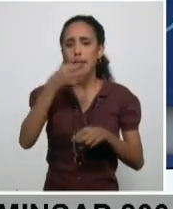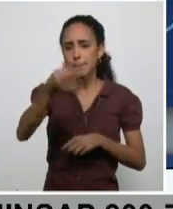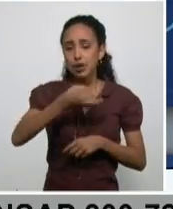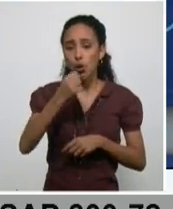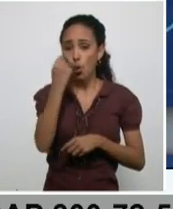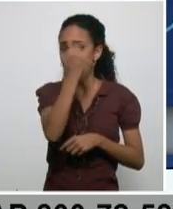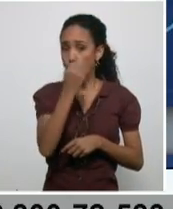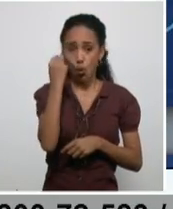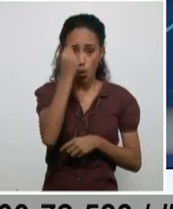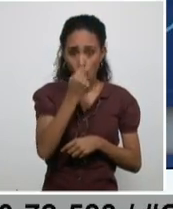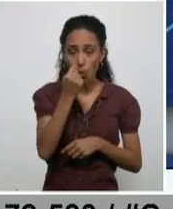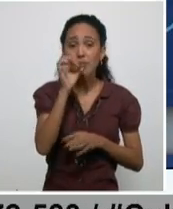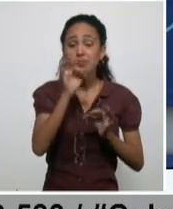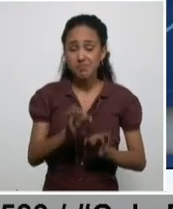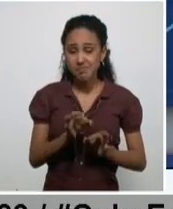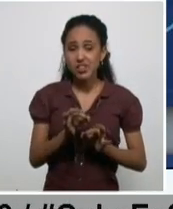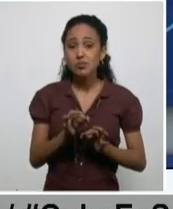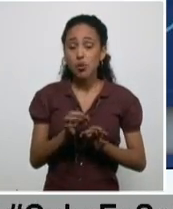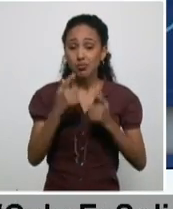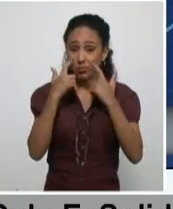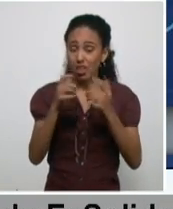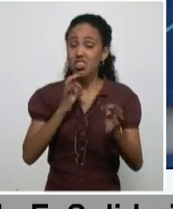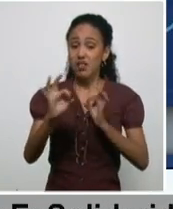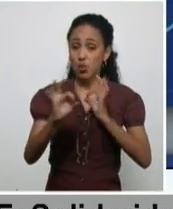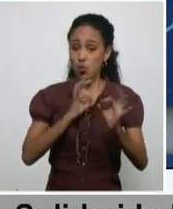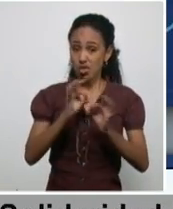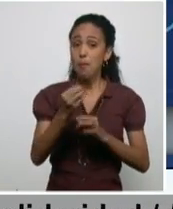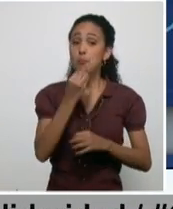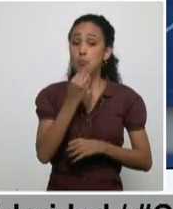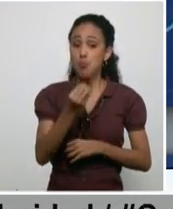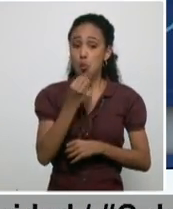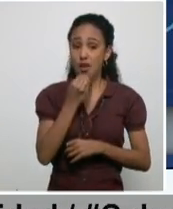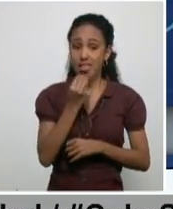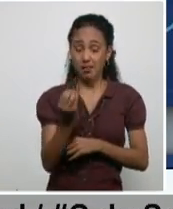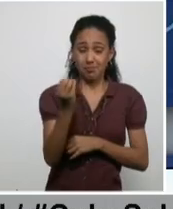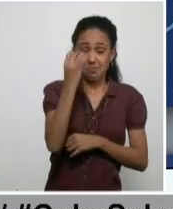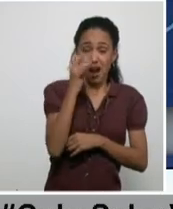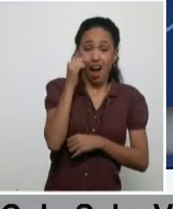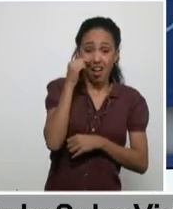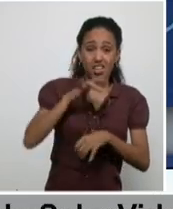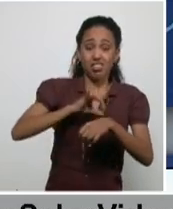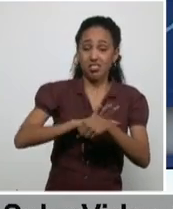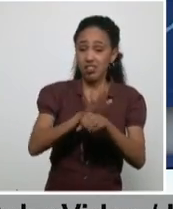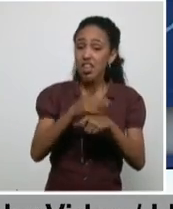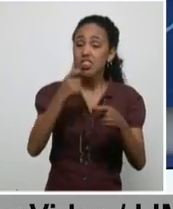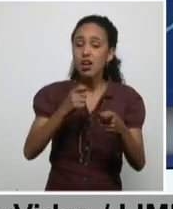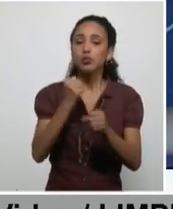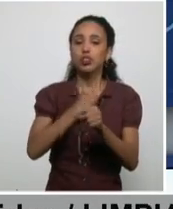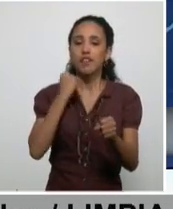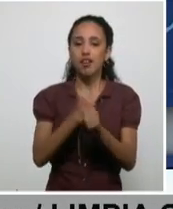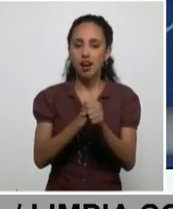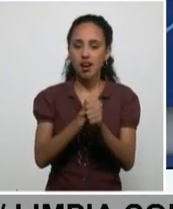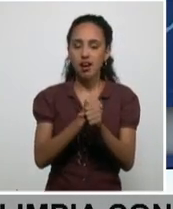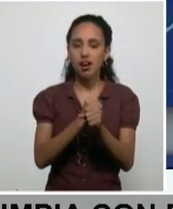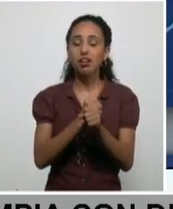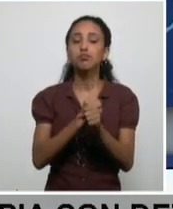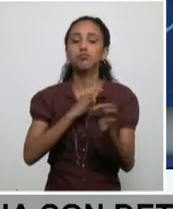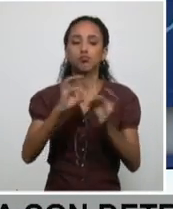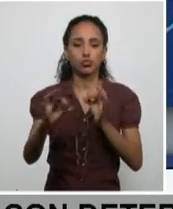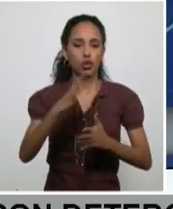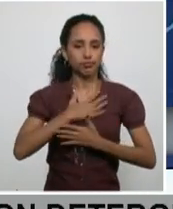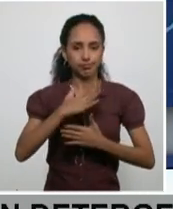una puerta de entrada importante al virus, por tanto hay que seguir trabajando en las medidas de autoprotección en este sentido.